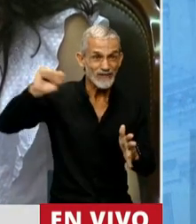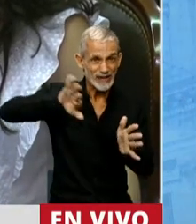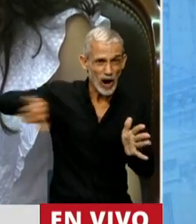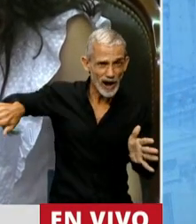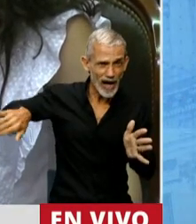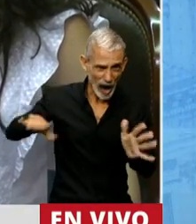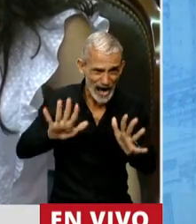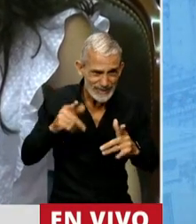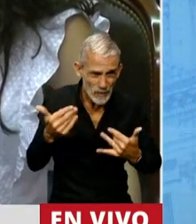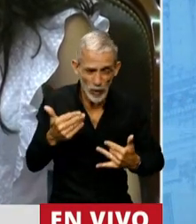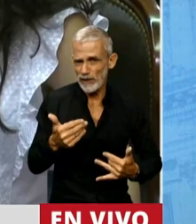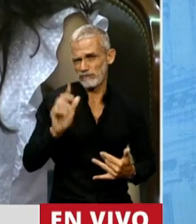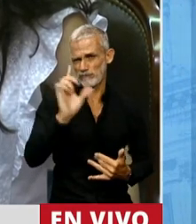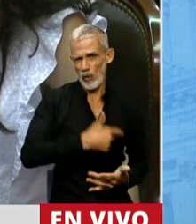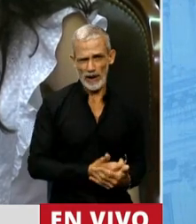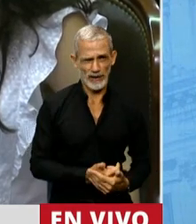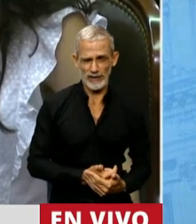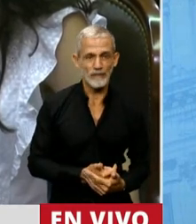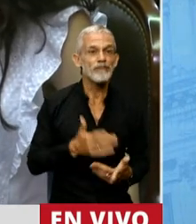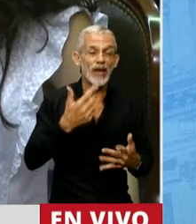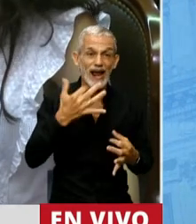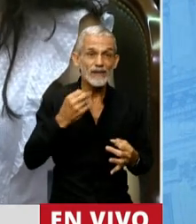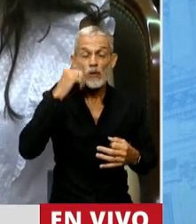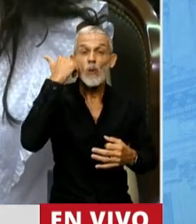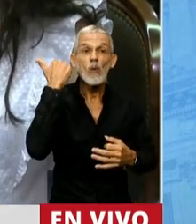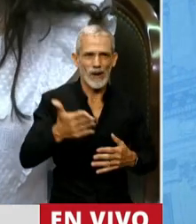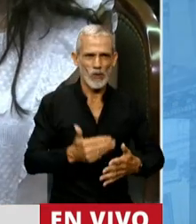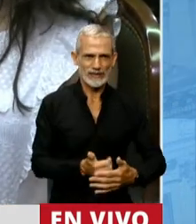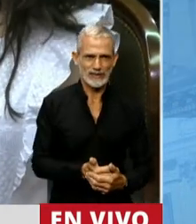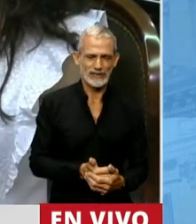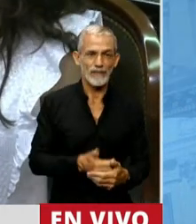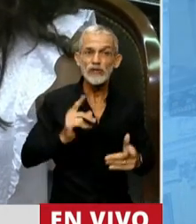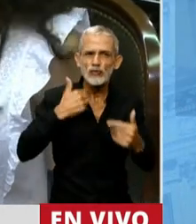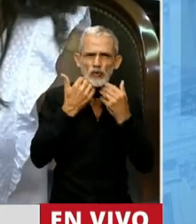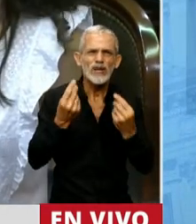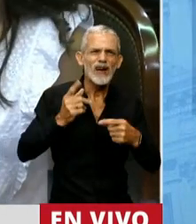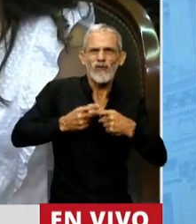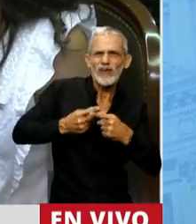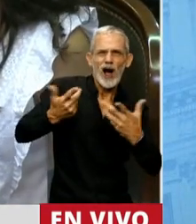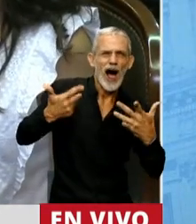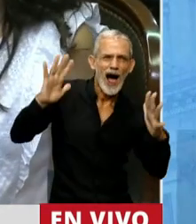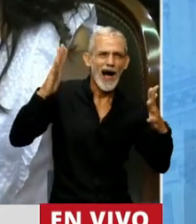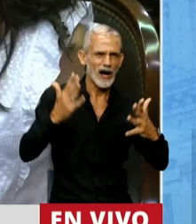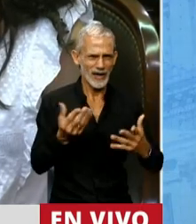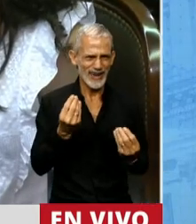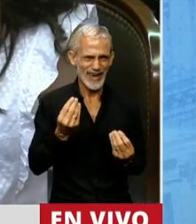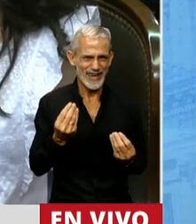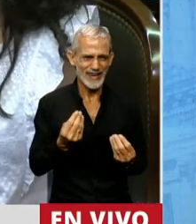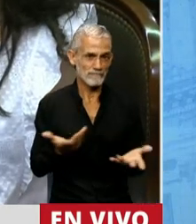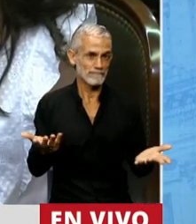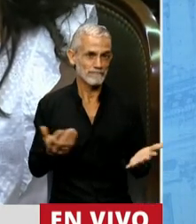verdad que no entiendo lo que están defendiendo. La verdad que es una vergüenza. Yo no sé qué festejan. Y